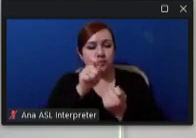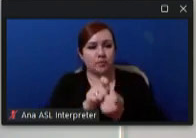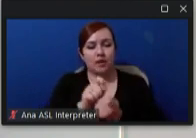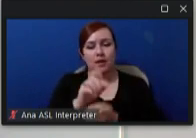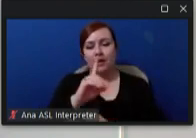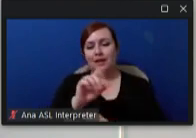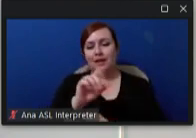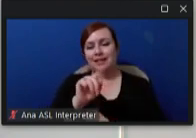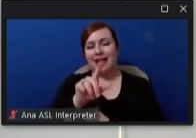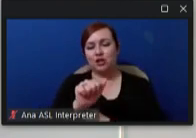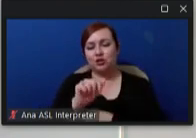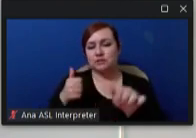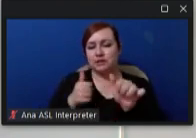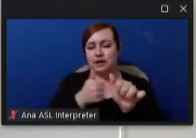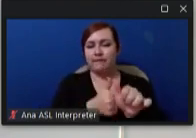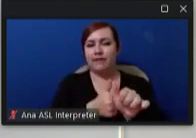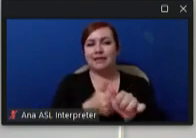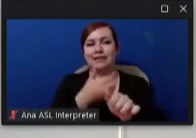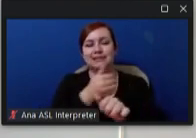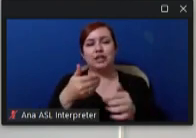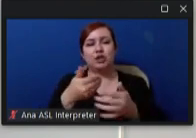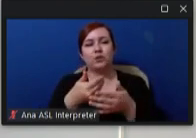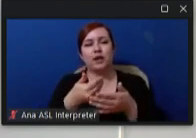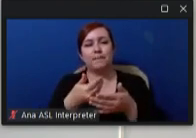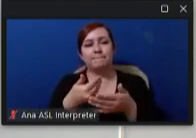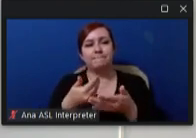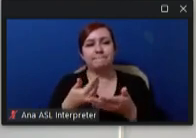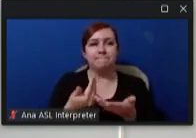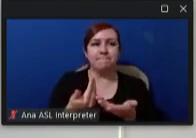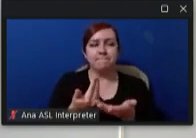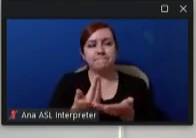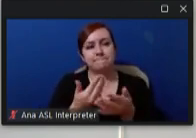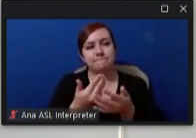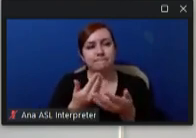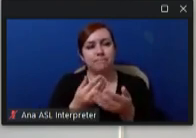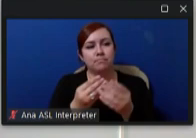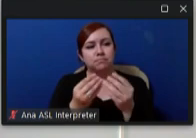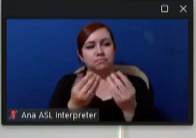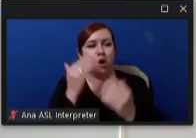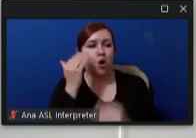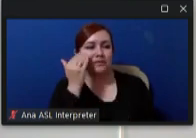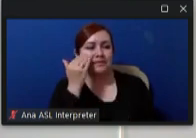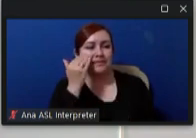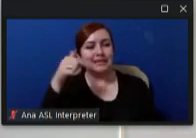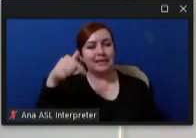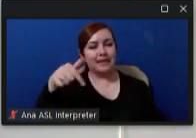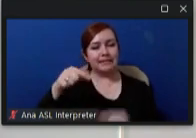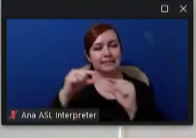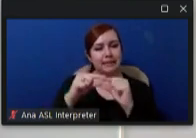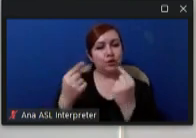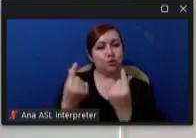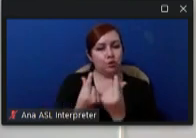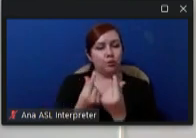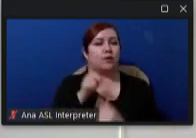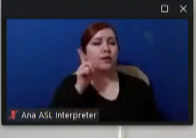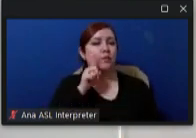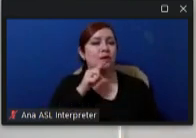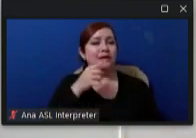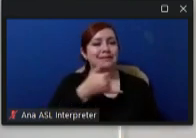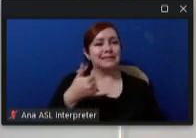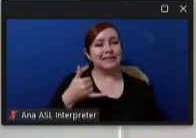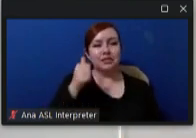y promoción de una mayor sensibilización y conciencia sobre las necesidades de este grupo de mujeres y niñas. Además,